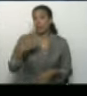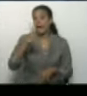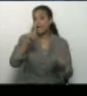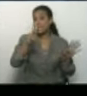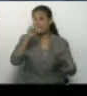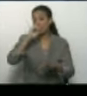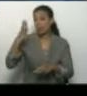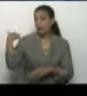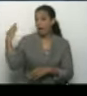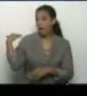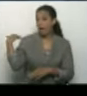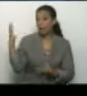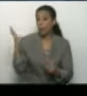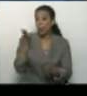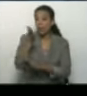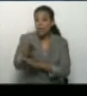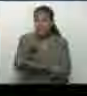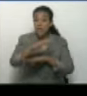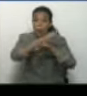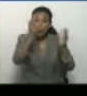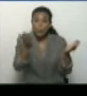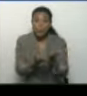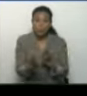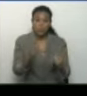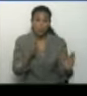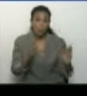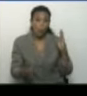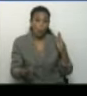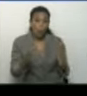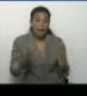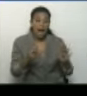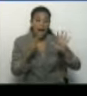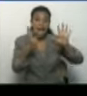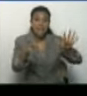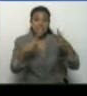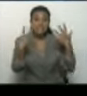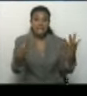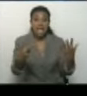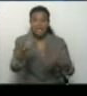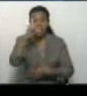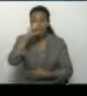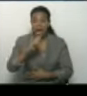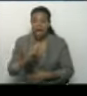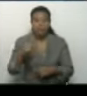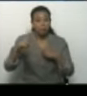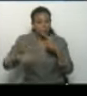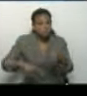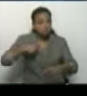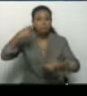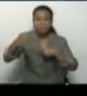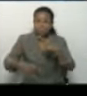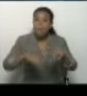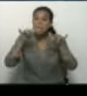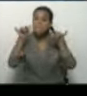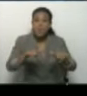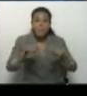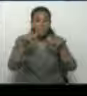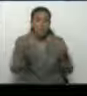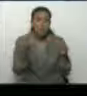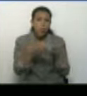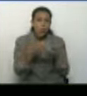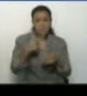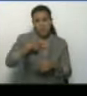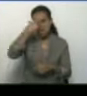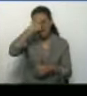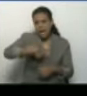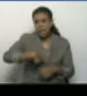7 años, cuando fuimos al primer mundial de robótica. Hemos estado en las 7 ediciones del... ¿7 años? Sí, el mundial. ¿Ustedes mismos? Bueno, en mi caso